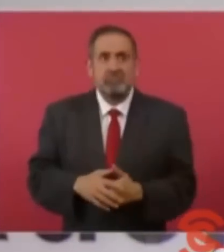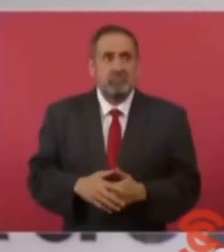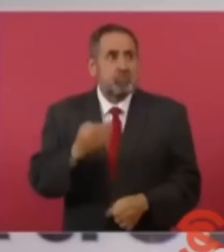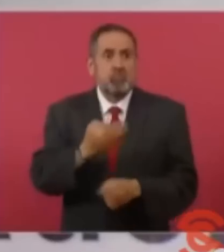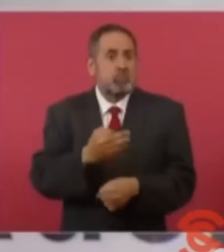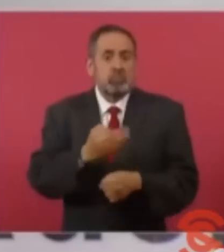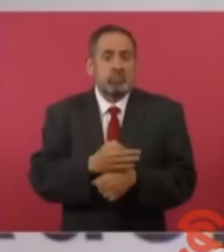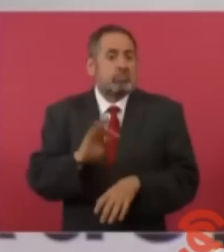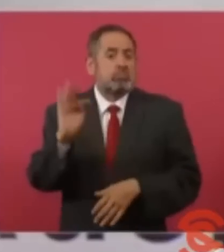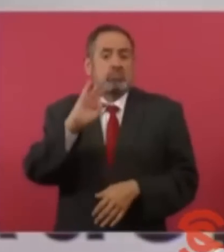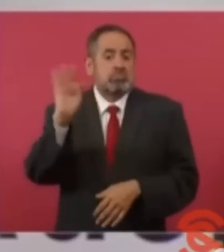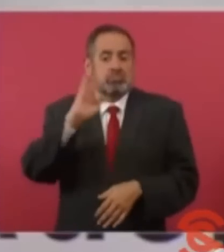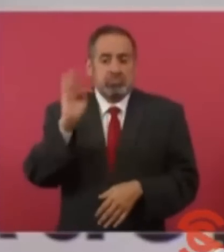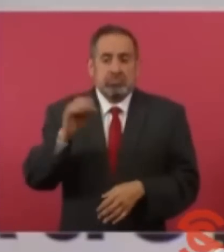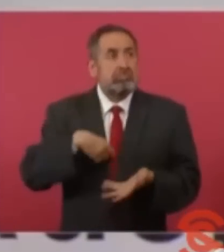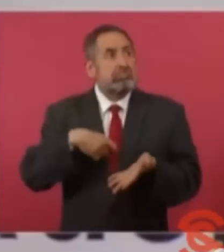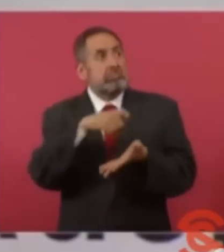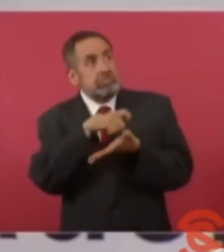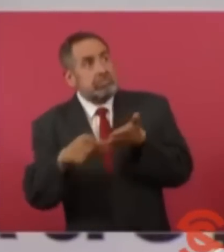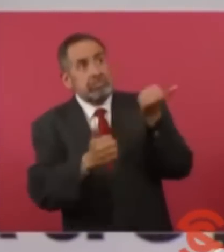estaríamos hoy